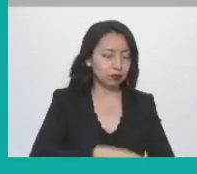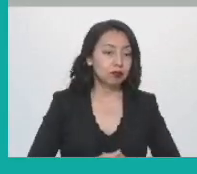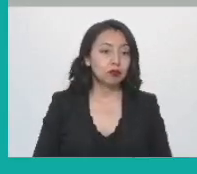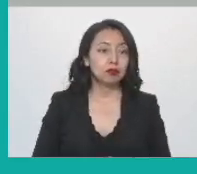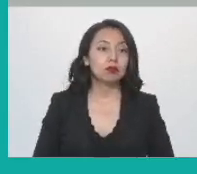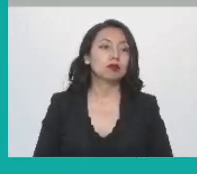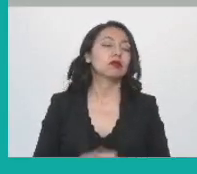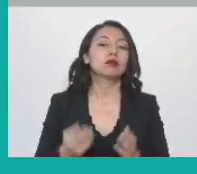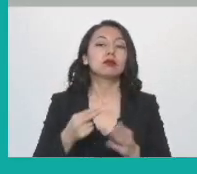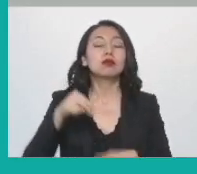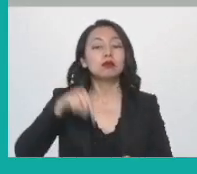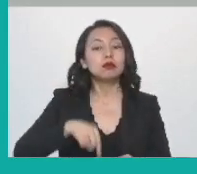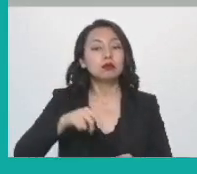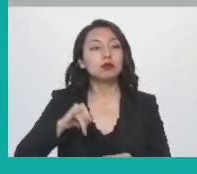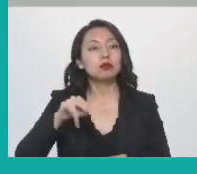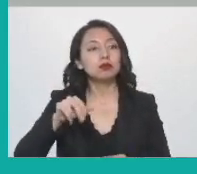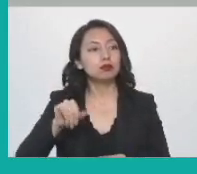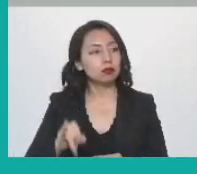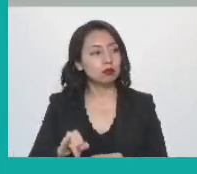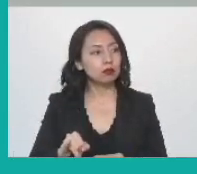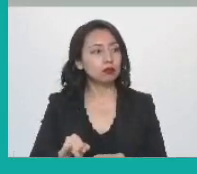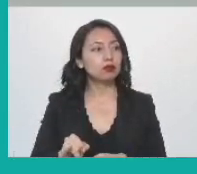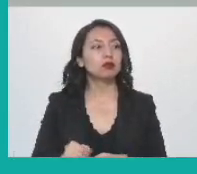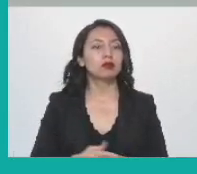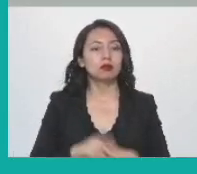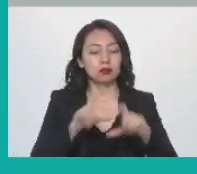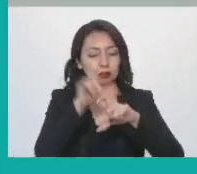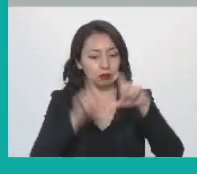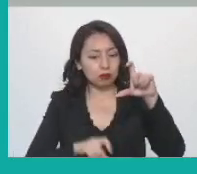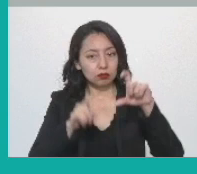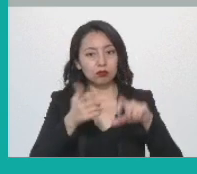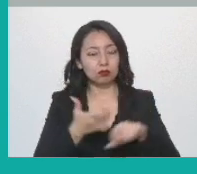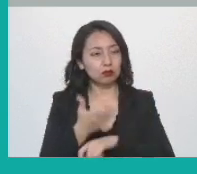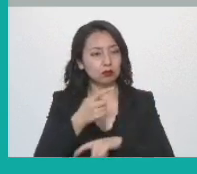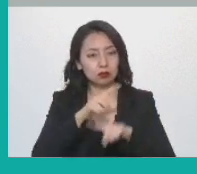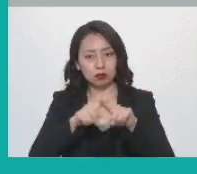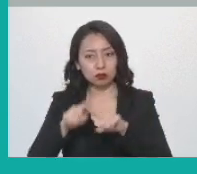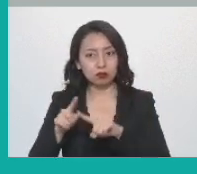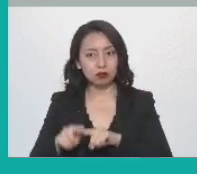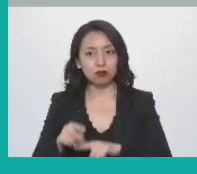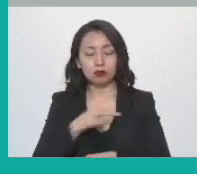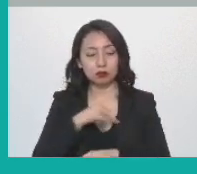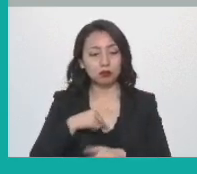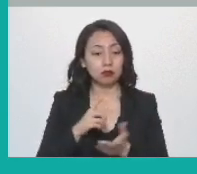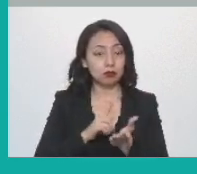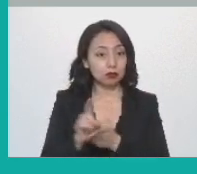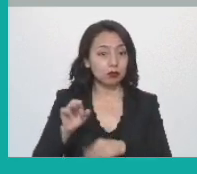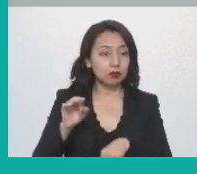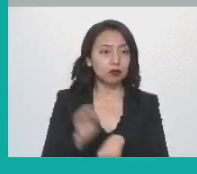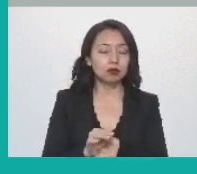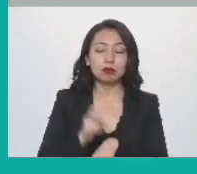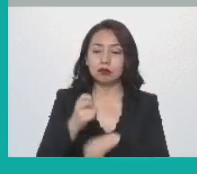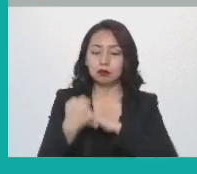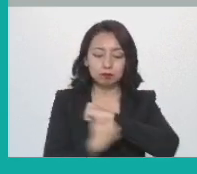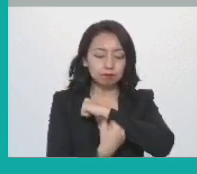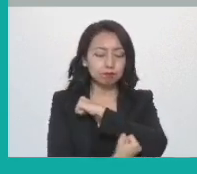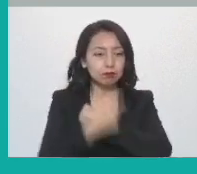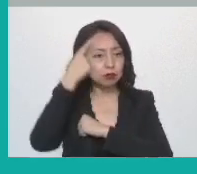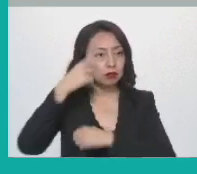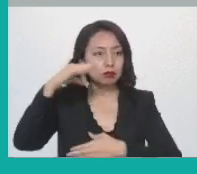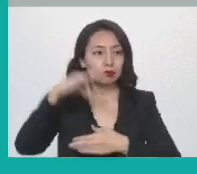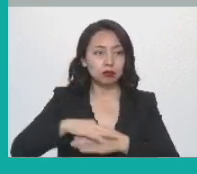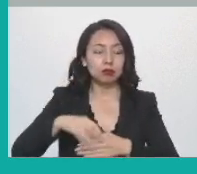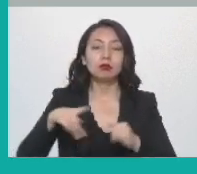Los derechos que tutelamos, los organismos garantes de las entidades federativas y, por supuesto, el INAI, son pilares para una democracia, pero también